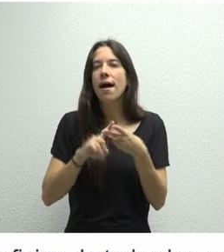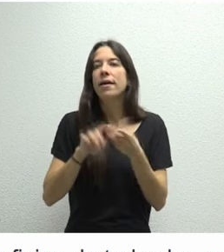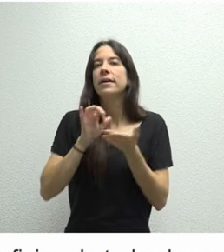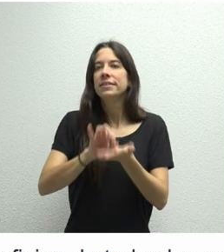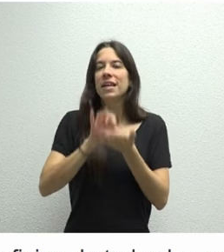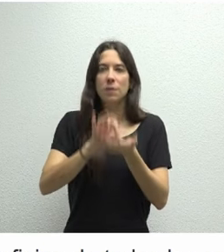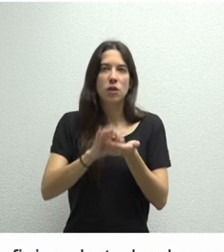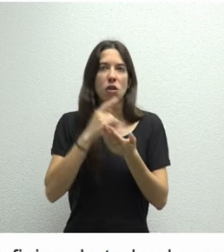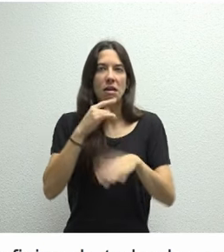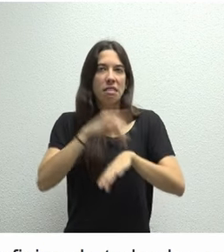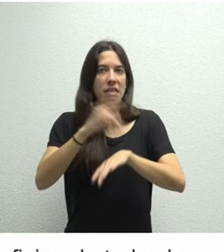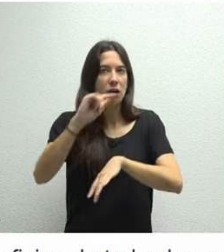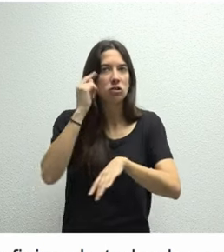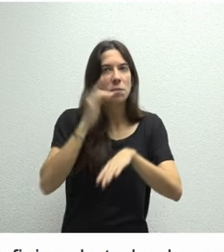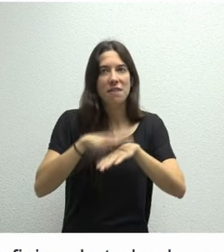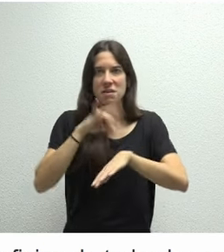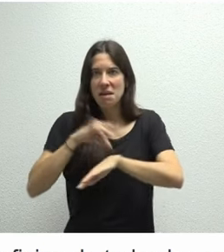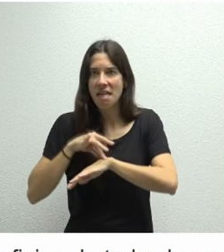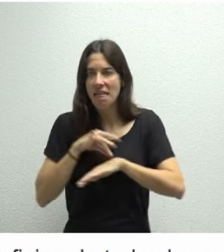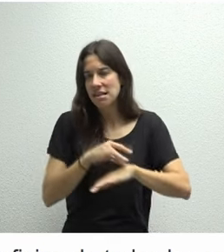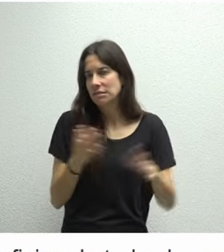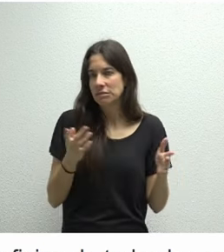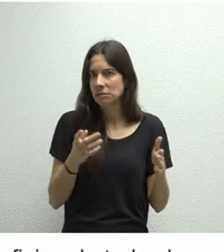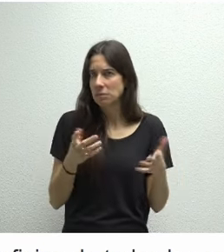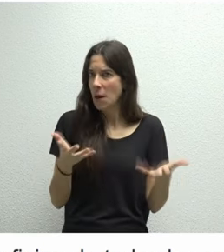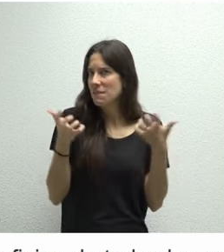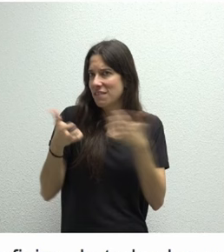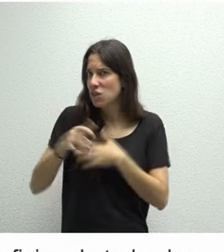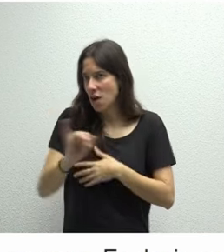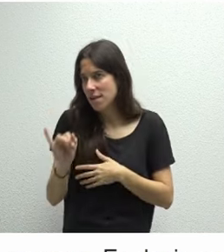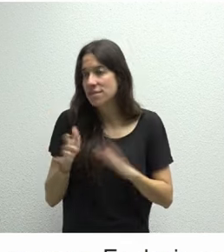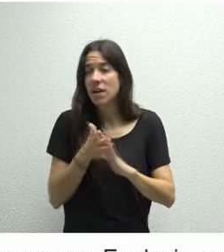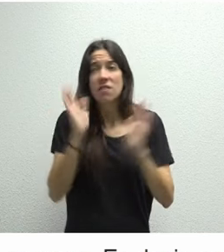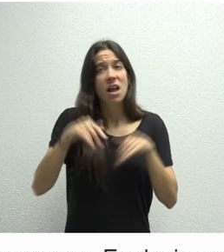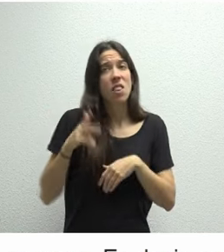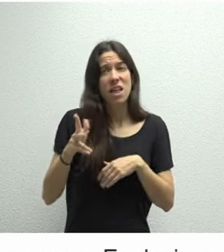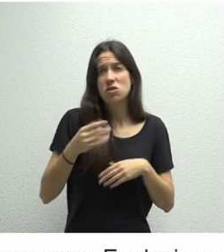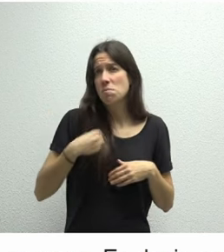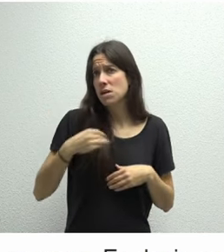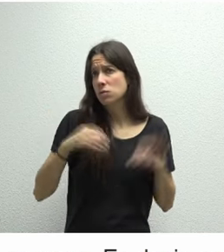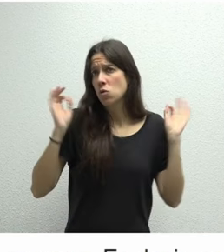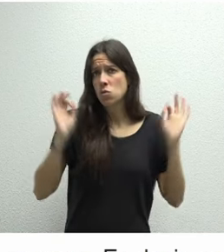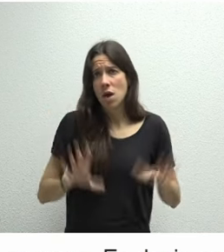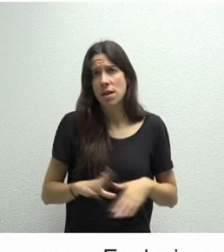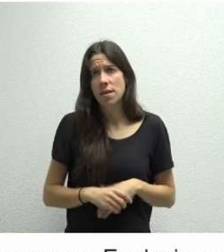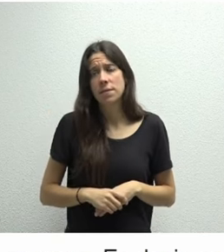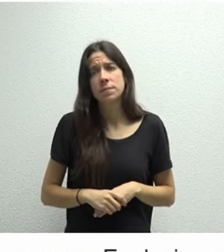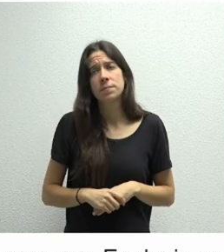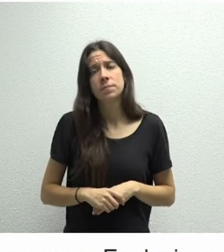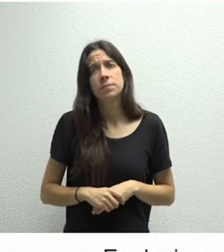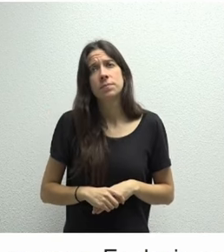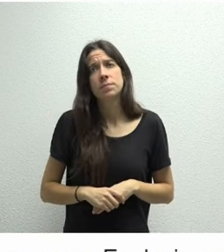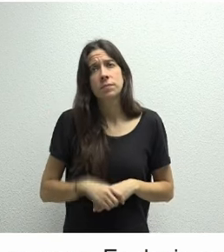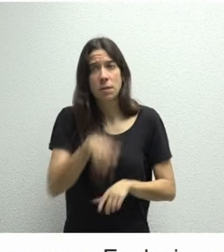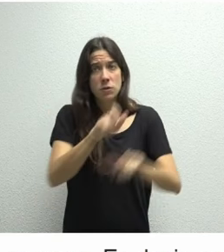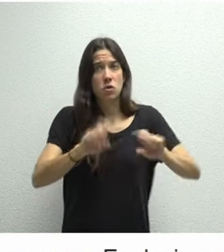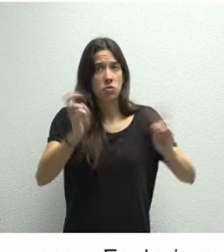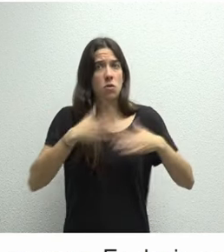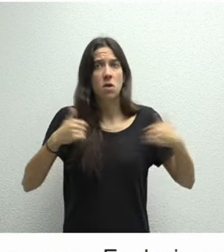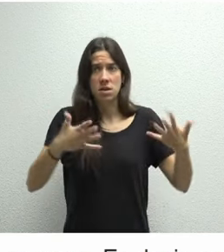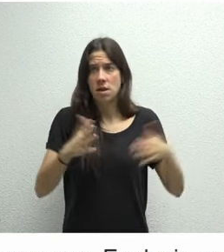diagnóstico para enfermedades tienen los mismos derechos y eh que cualquier otra